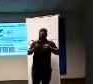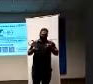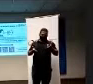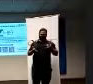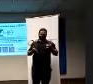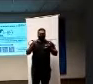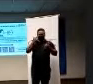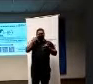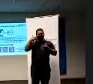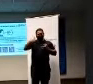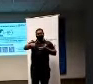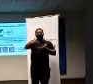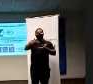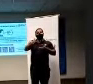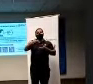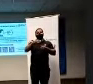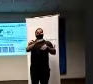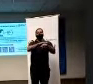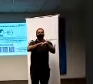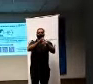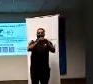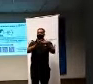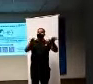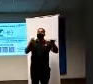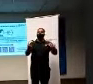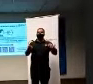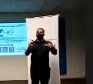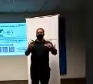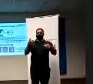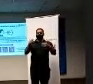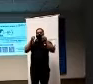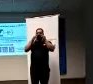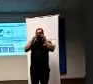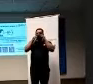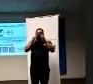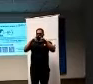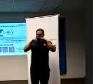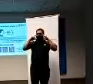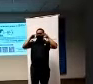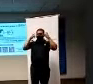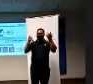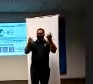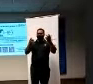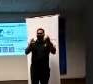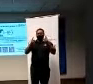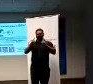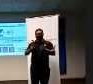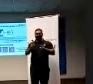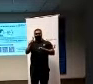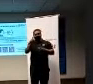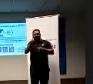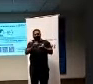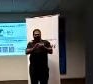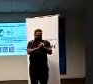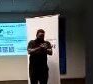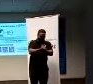de boca y el lavado de manos, que realmente funcionó muy bien también dentro del país y sigue funcionando a pesar de que en algunos